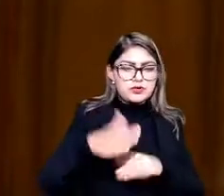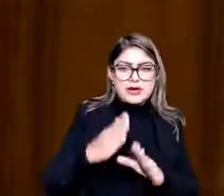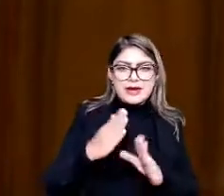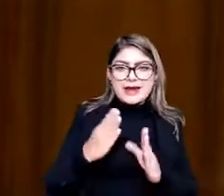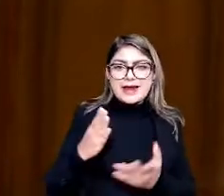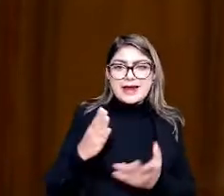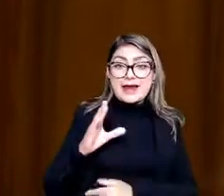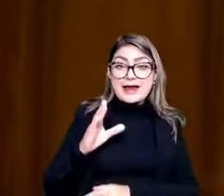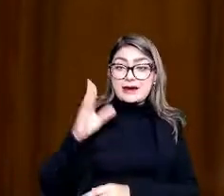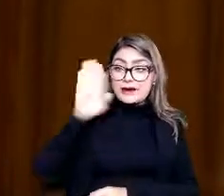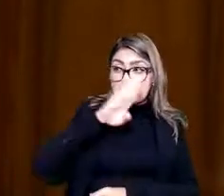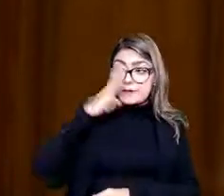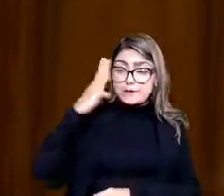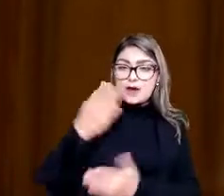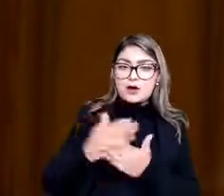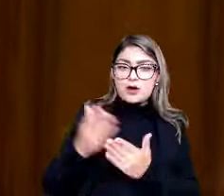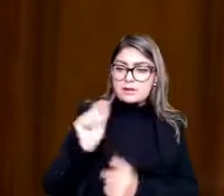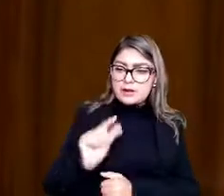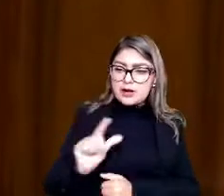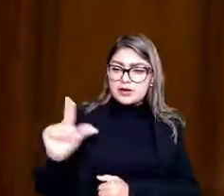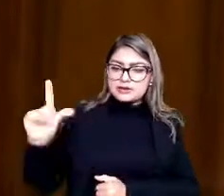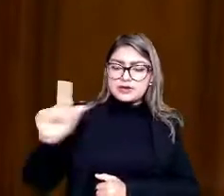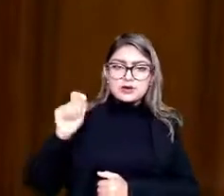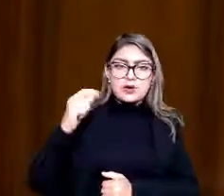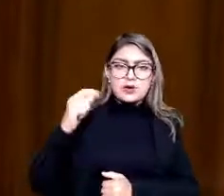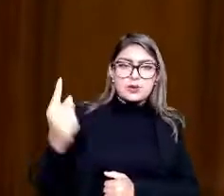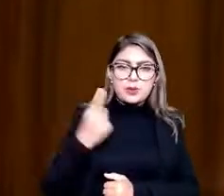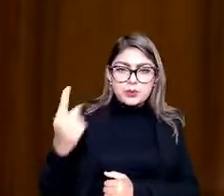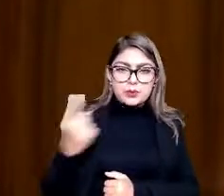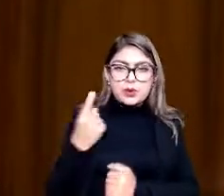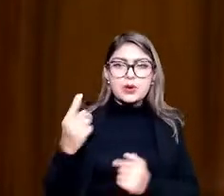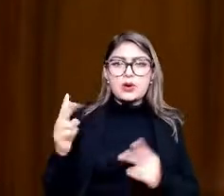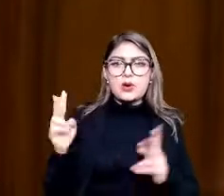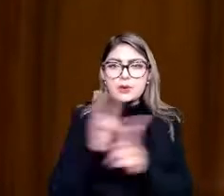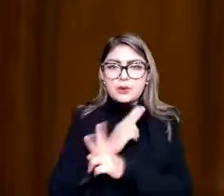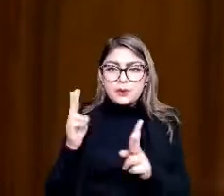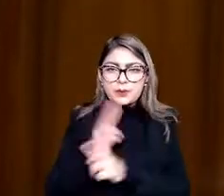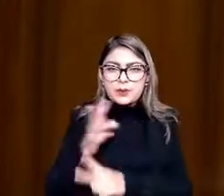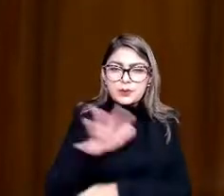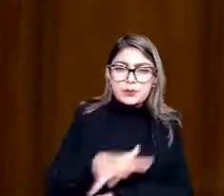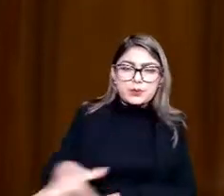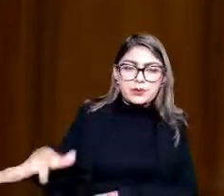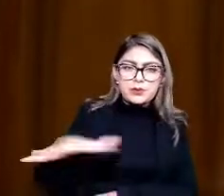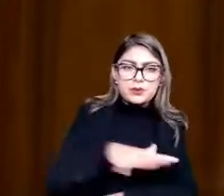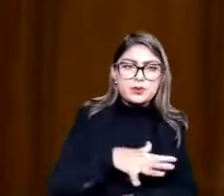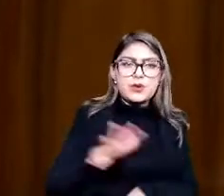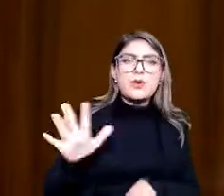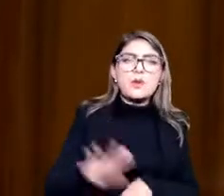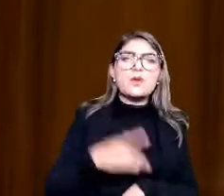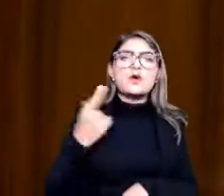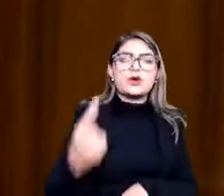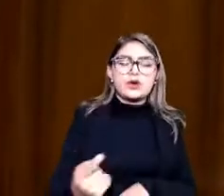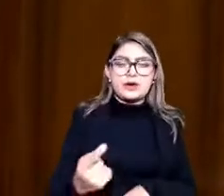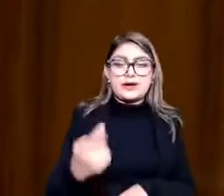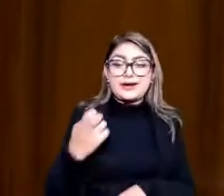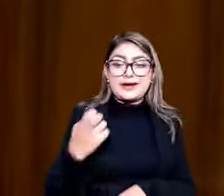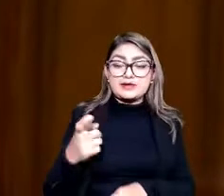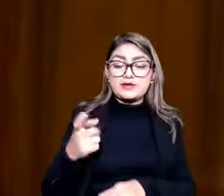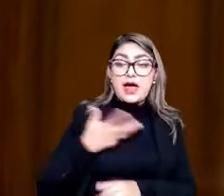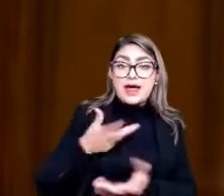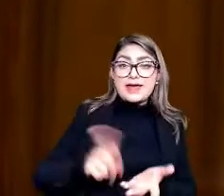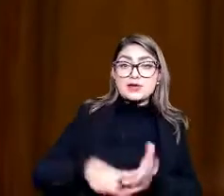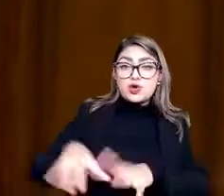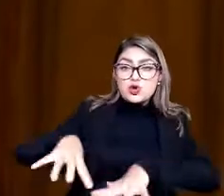la intensidad de ciclones tropicales. Estos fenómenos ocasionan lluvias